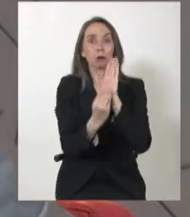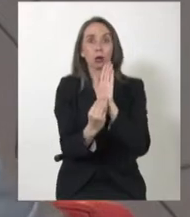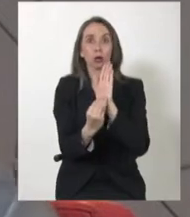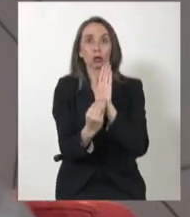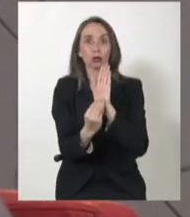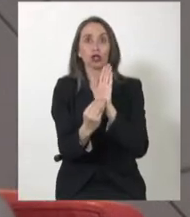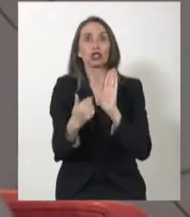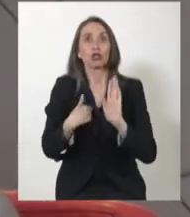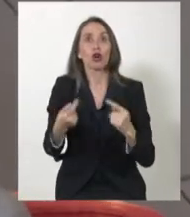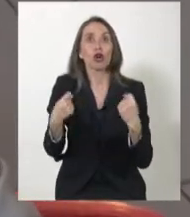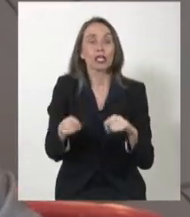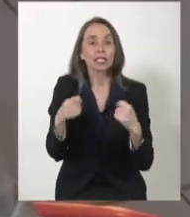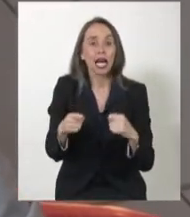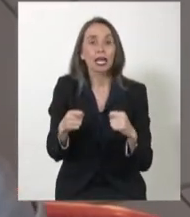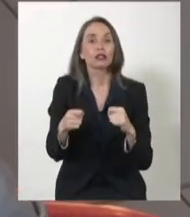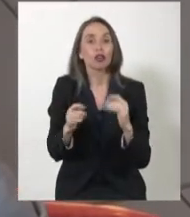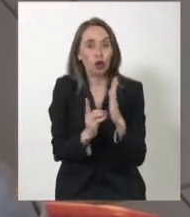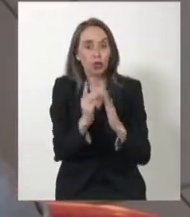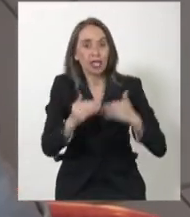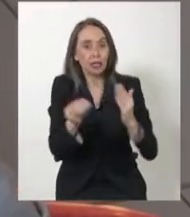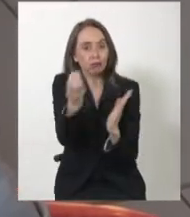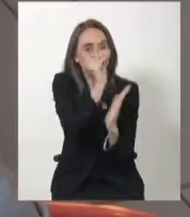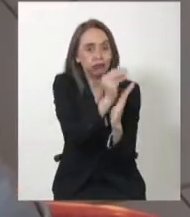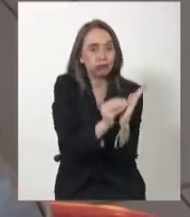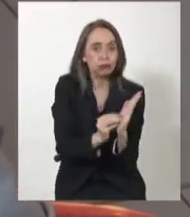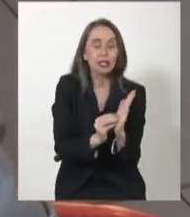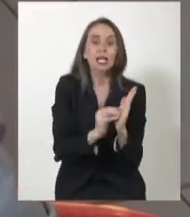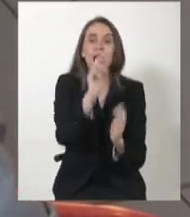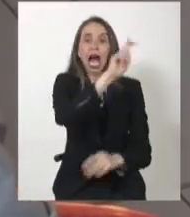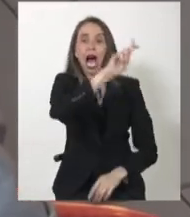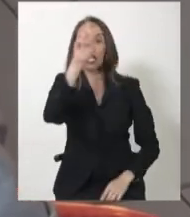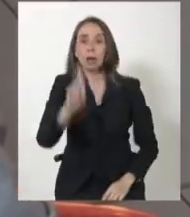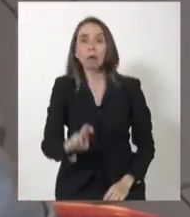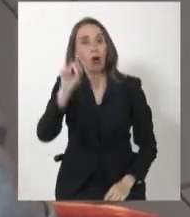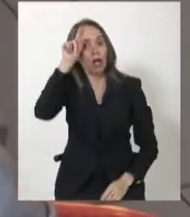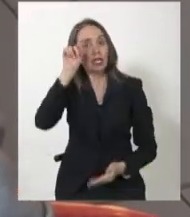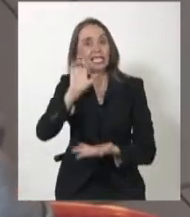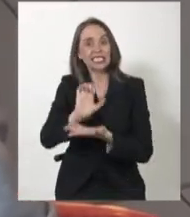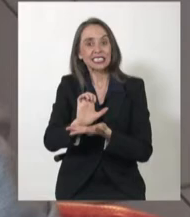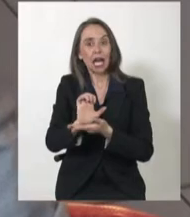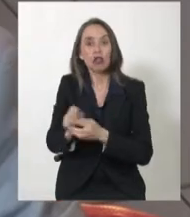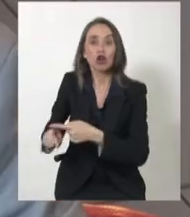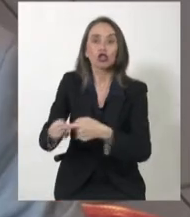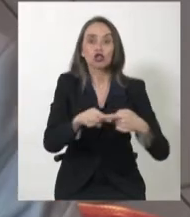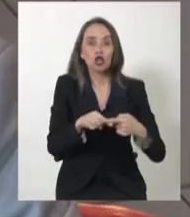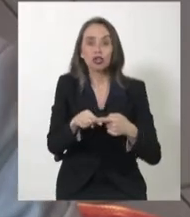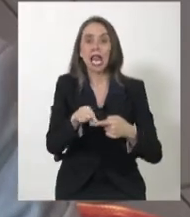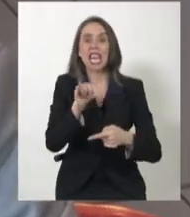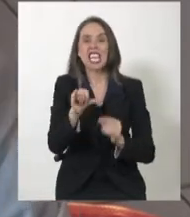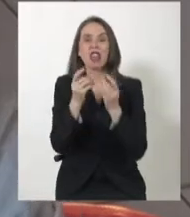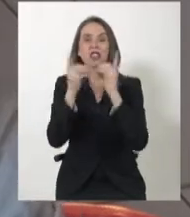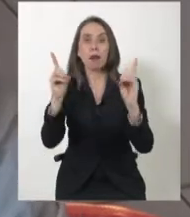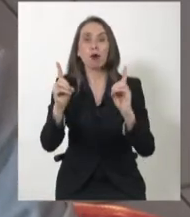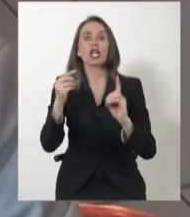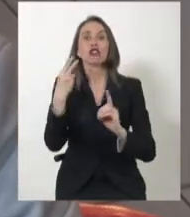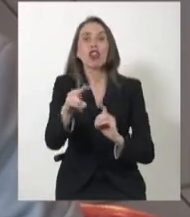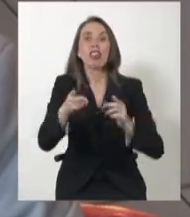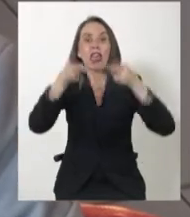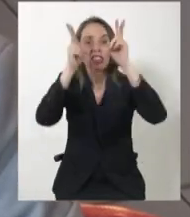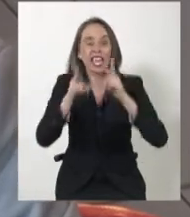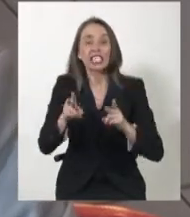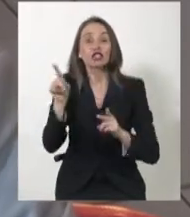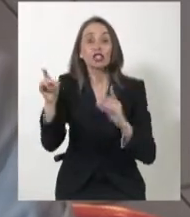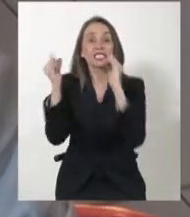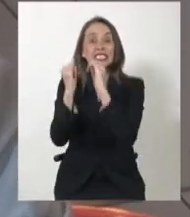lo que yo estoy tratando de desarrollar estos días, como los alemanes, la República Alemana es un Estado social y democrático de derecho. Esa fórmula social